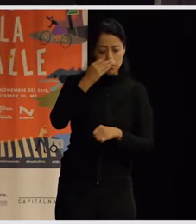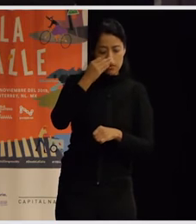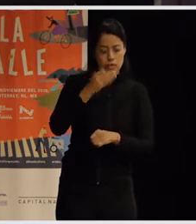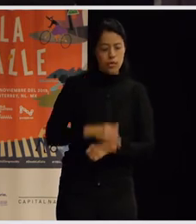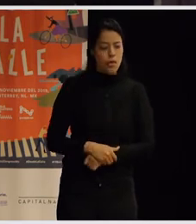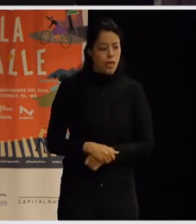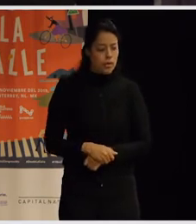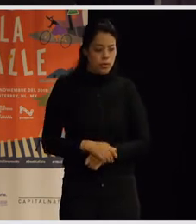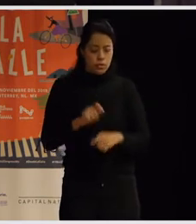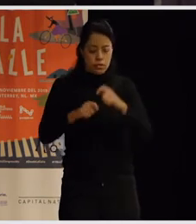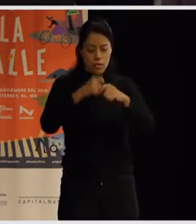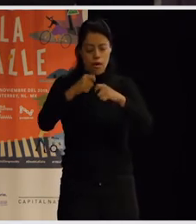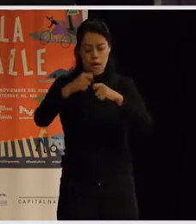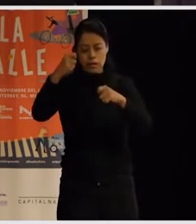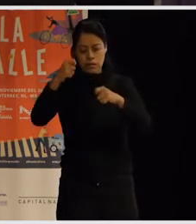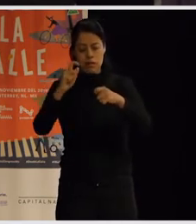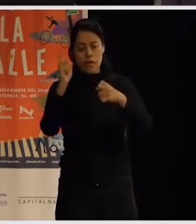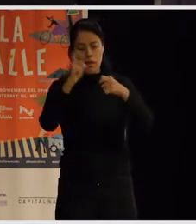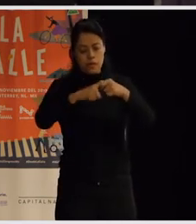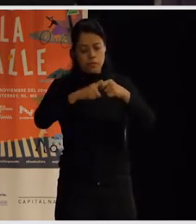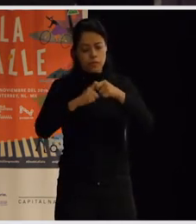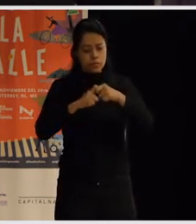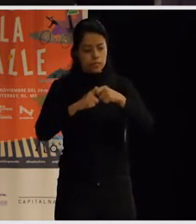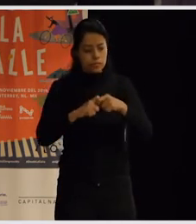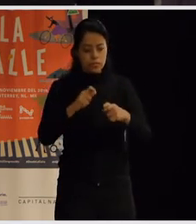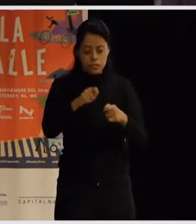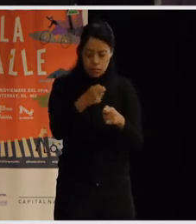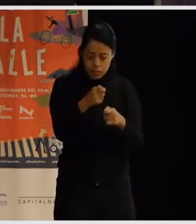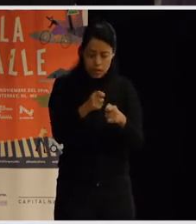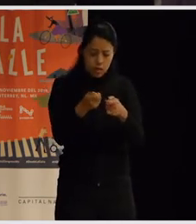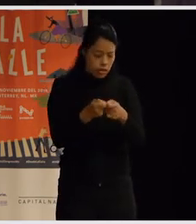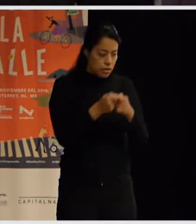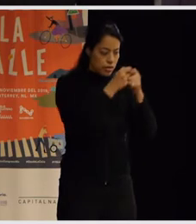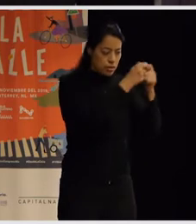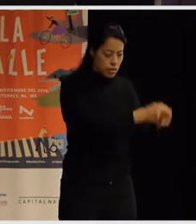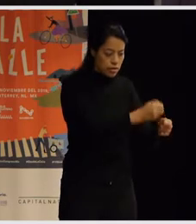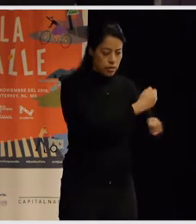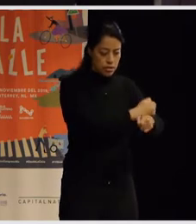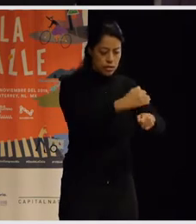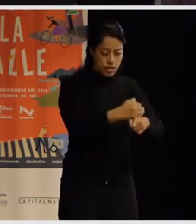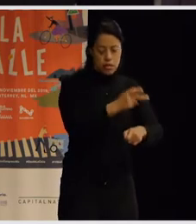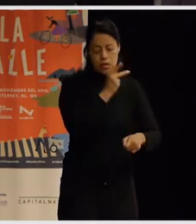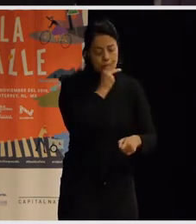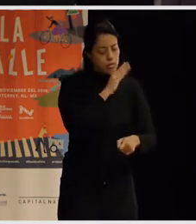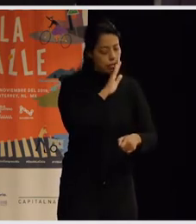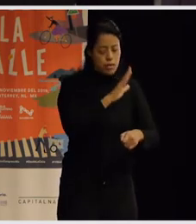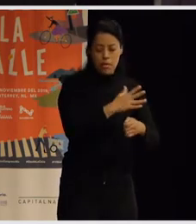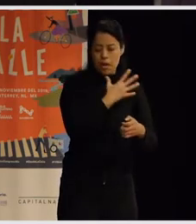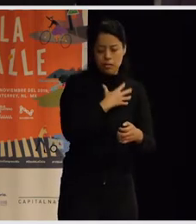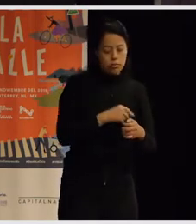ponemos un candado una cadena y el candado la llave el candado se lo damos a la familia oa la persona que esté ahí no la madre o el